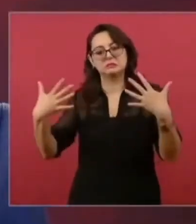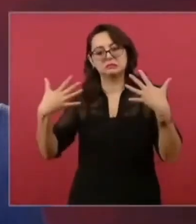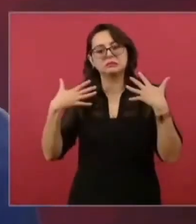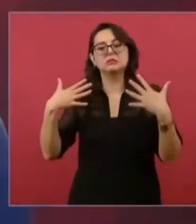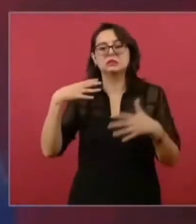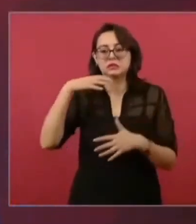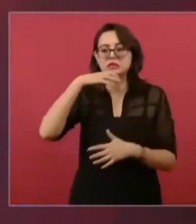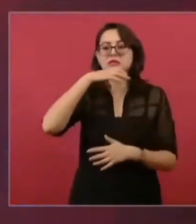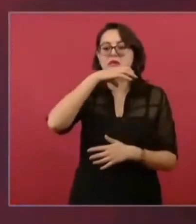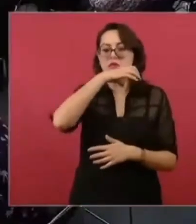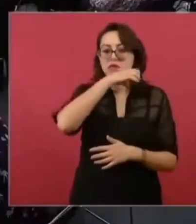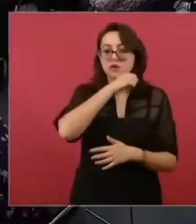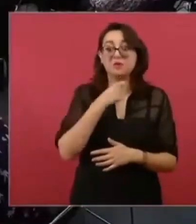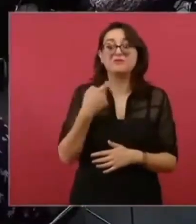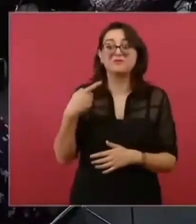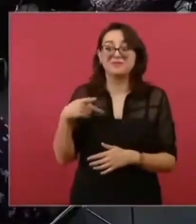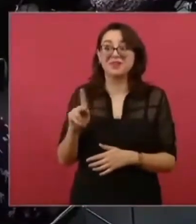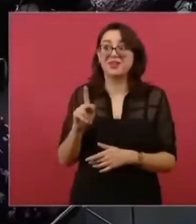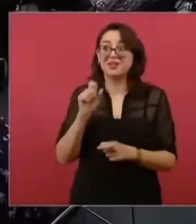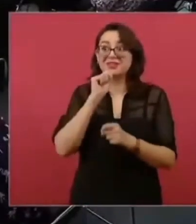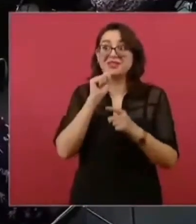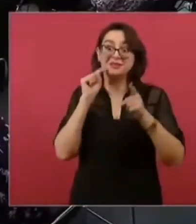Ya hay algunos pronósticos de lluvia para